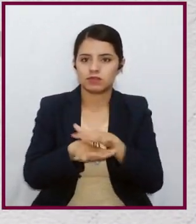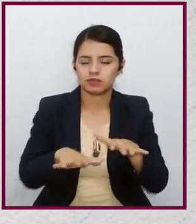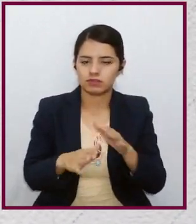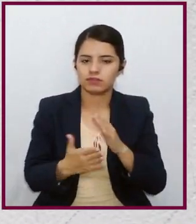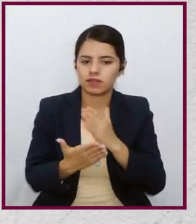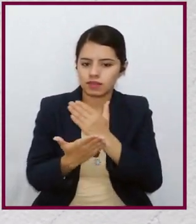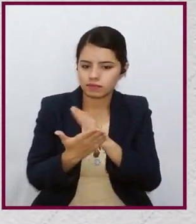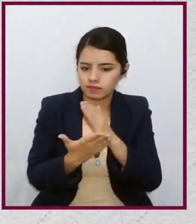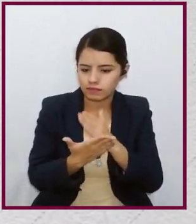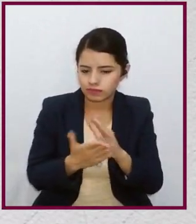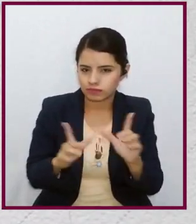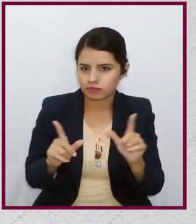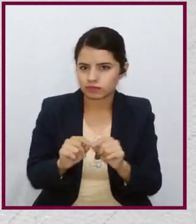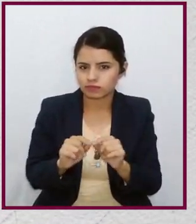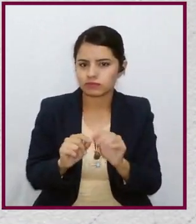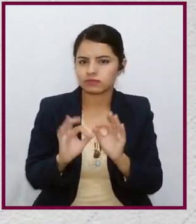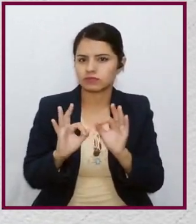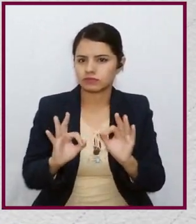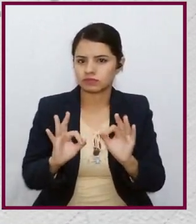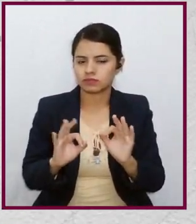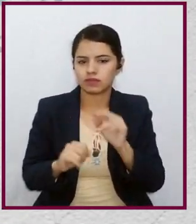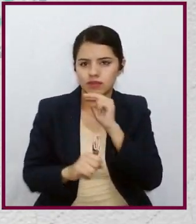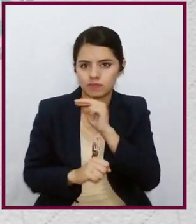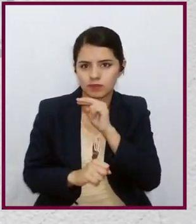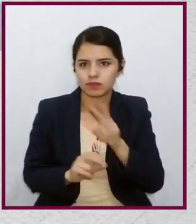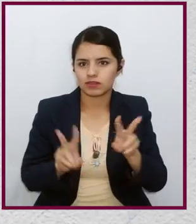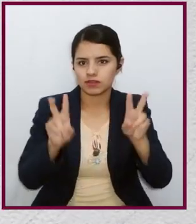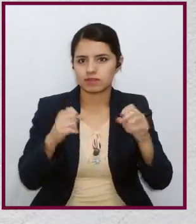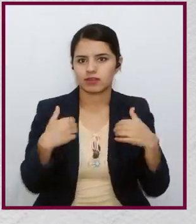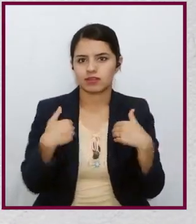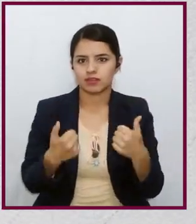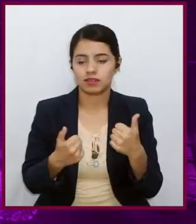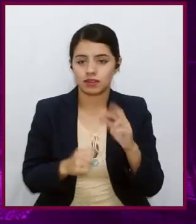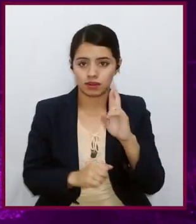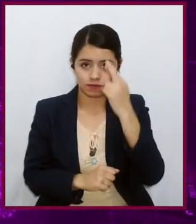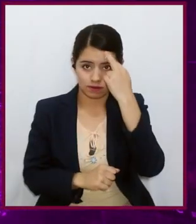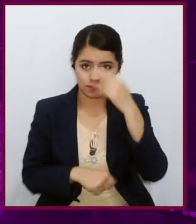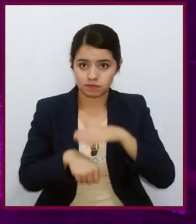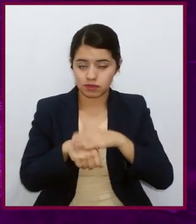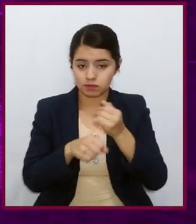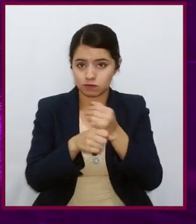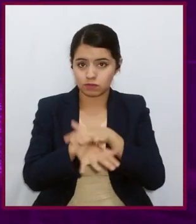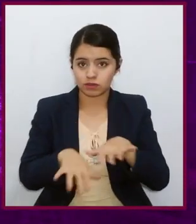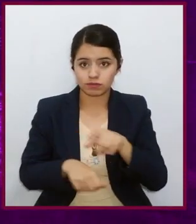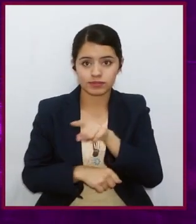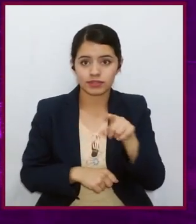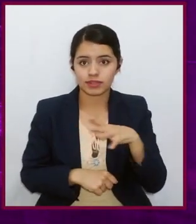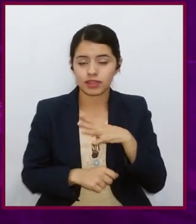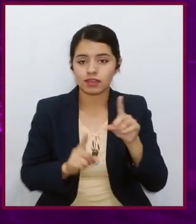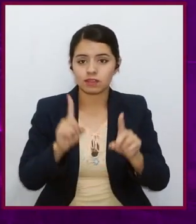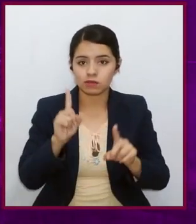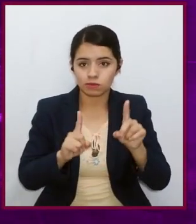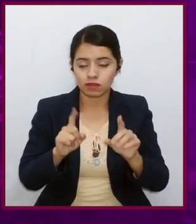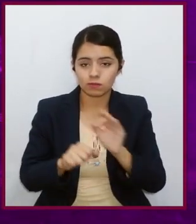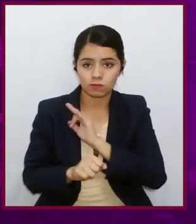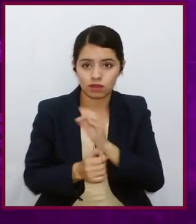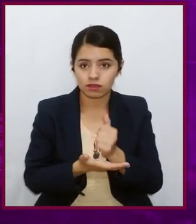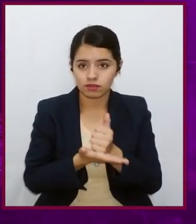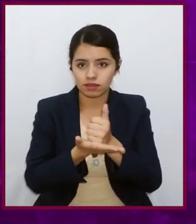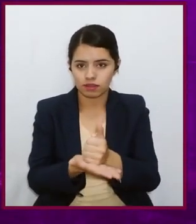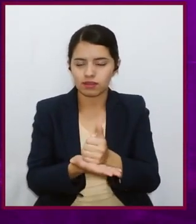para poder hacer una relación de colores o esta mezcla de colores donde a lo mejor nosotros no tengamos una idea, no podamos bajar nuestra